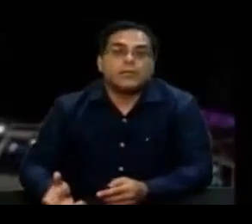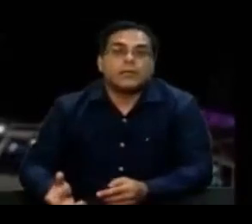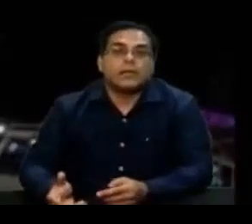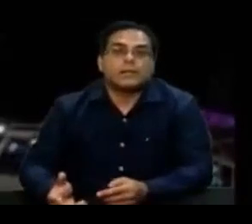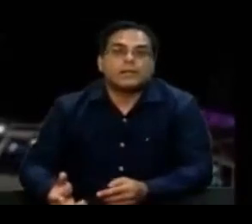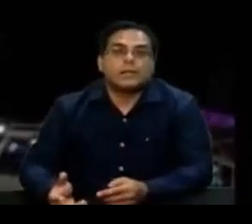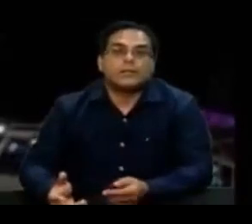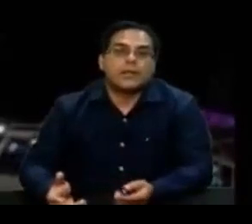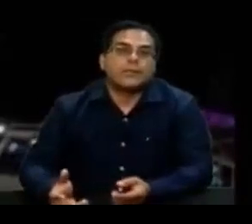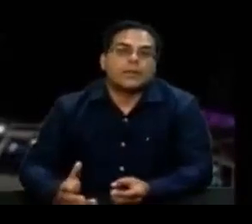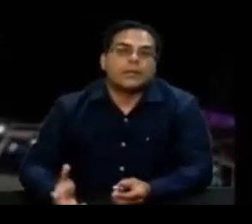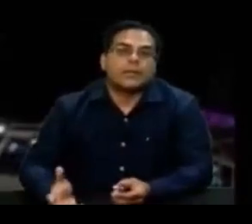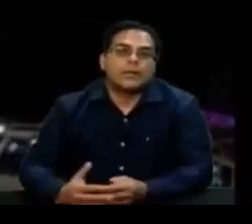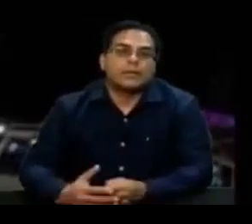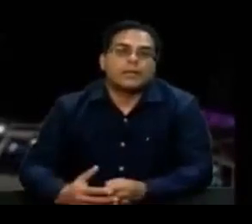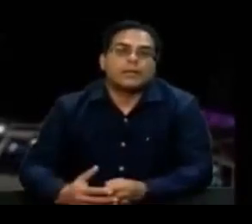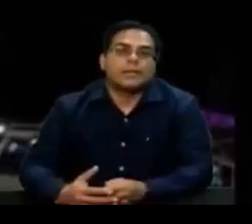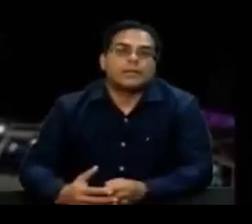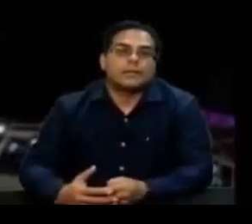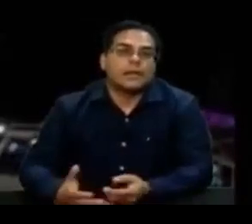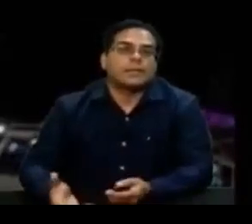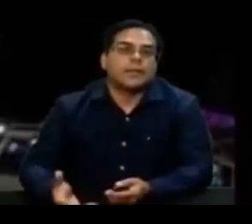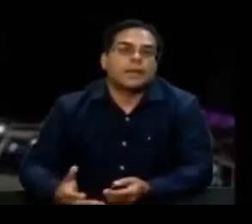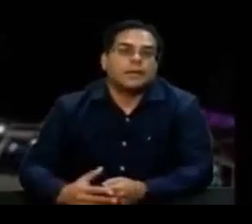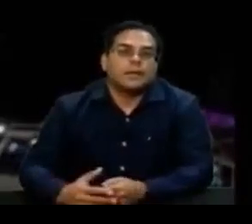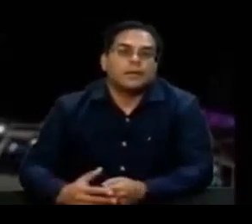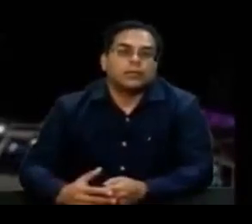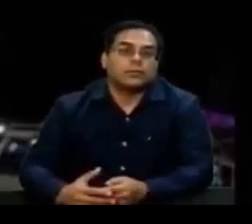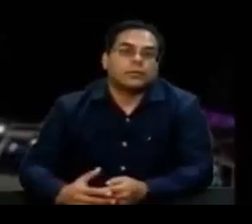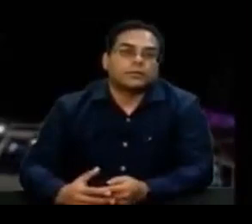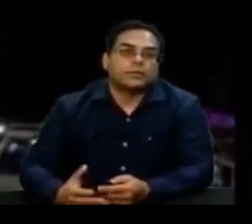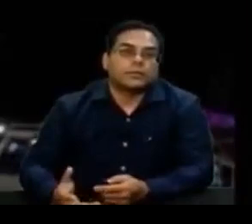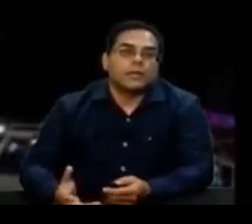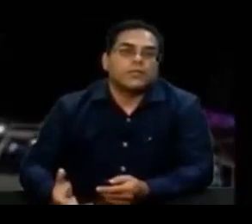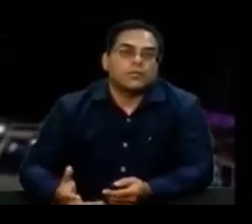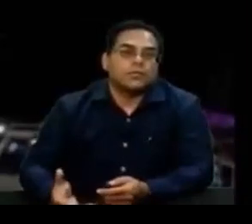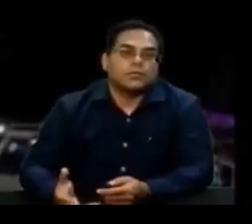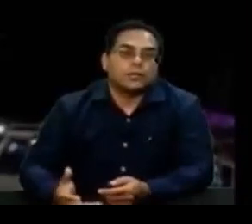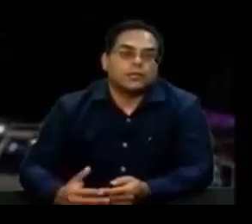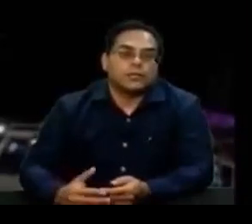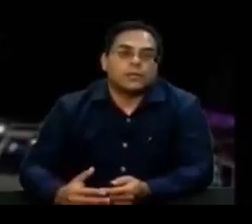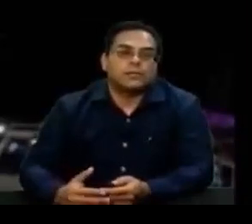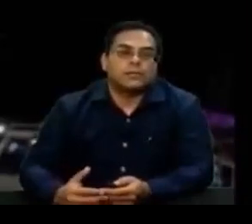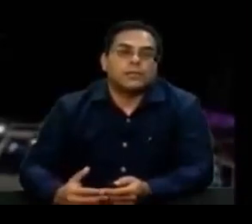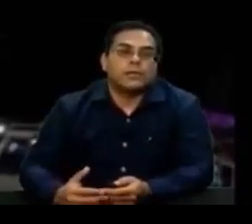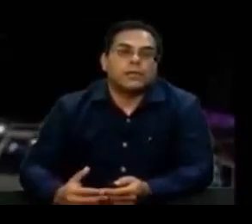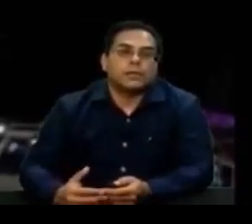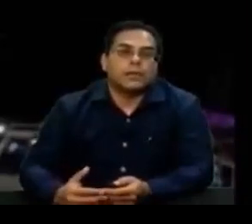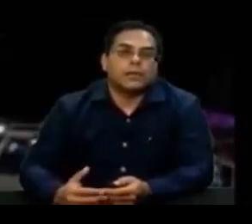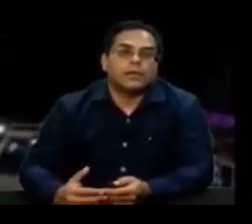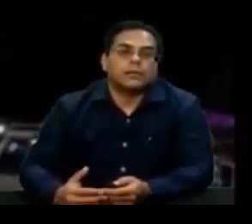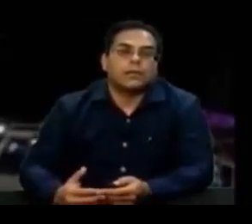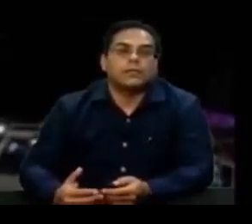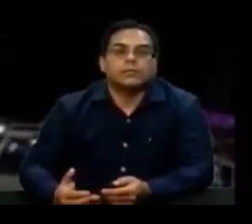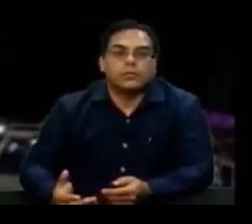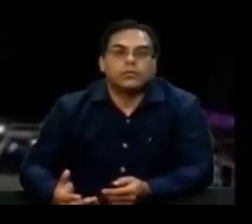qué? Porque necesitamos, vean, por ejemplo, la pared externa del seno maxilar estaba rota. Entonces hay muchos factores que tenemos que tomar en cuenta en